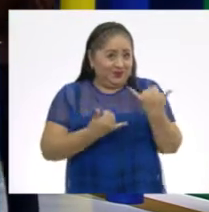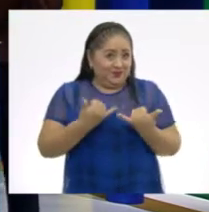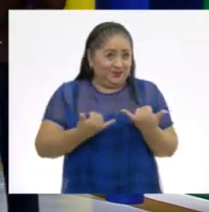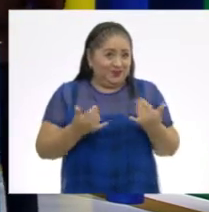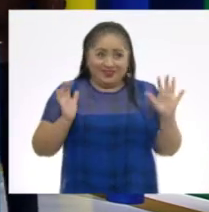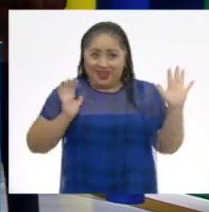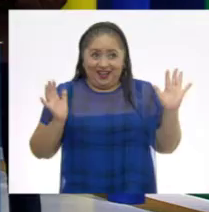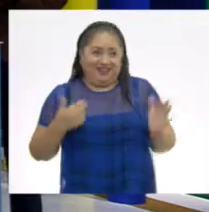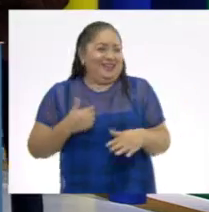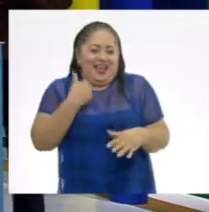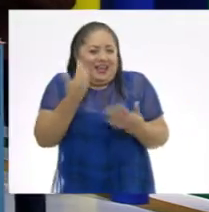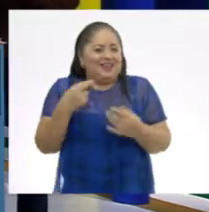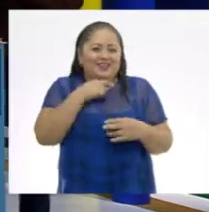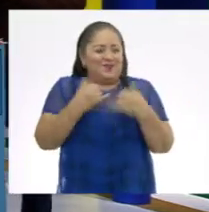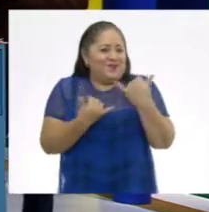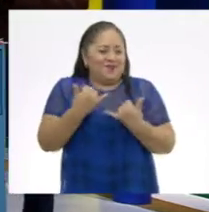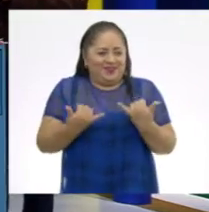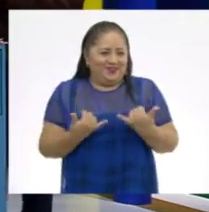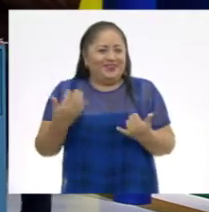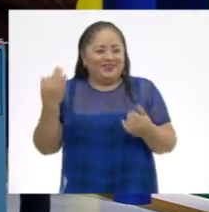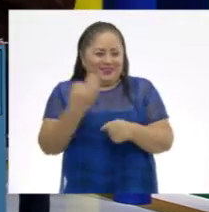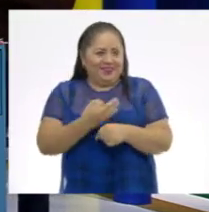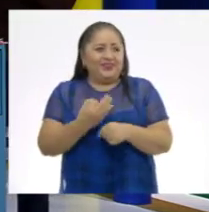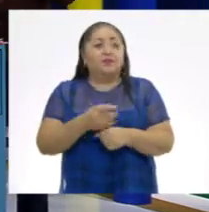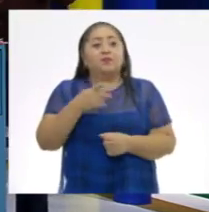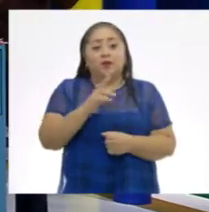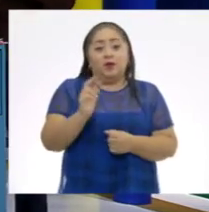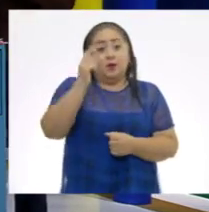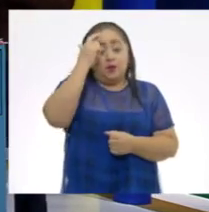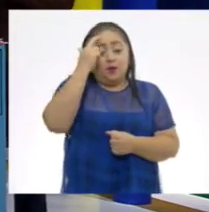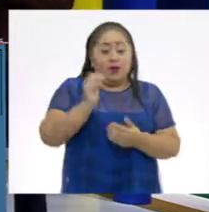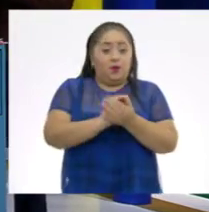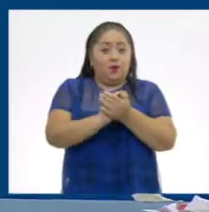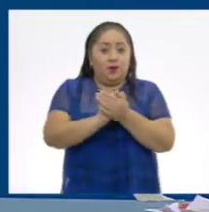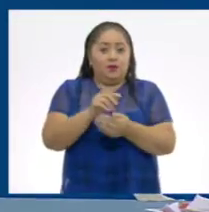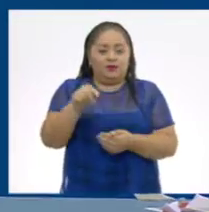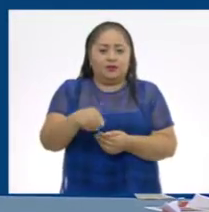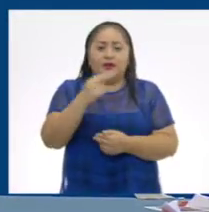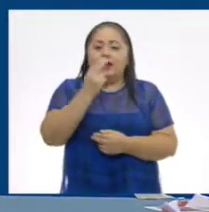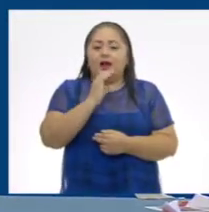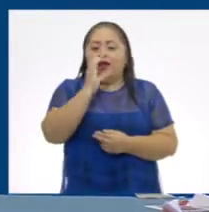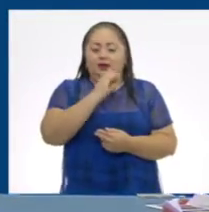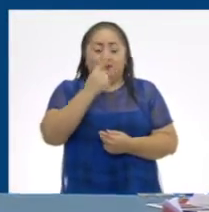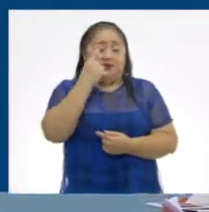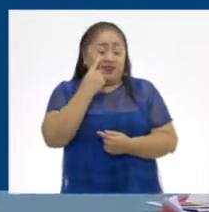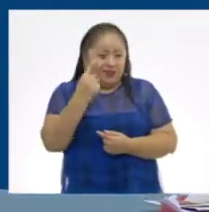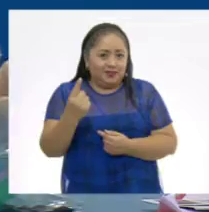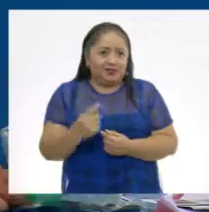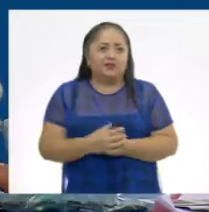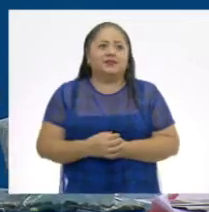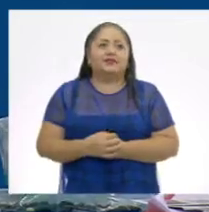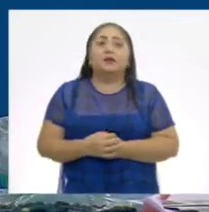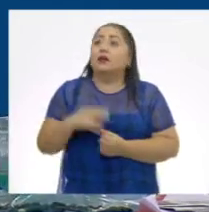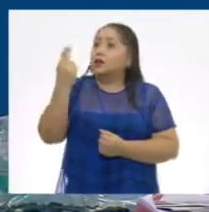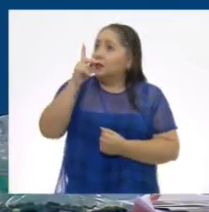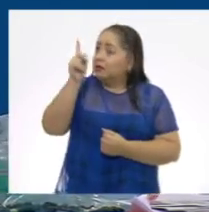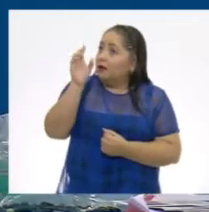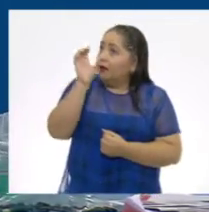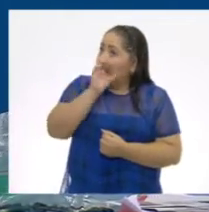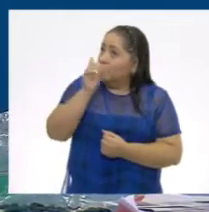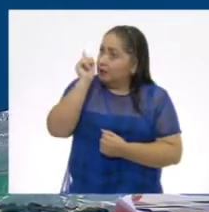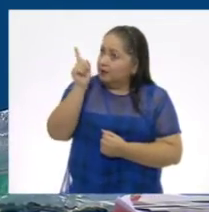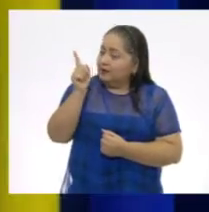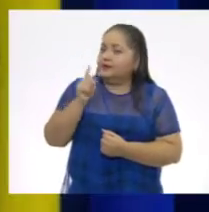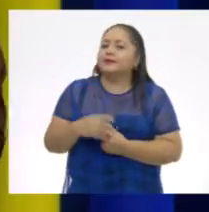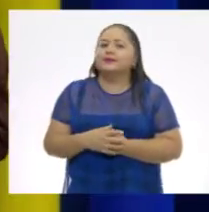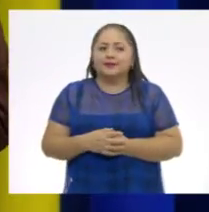estoy Sí, viendo. sí, jugamos, Excelente, sí. pues vamos a jugar. Maestra. Acuérdense que la Bien. lotería es cantadita, entonces ahí va. Tienes que cantar, ¿eh?